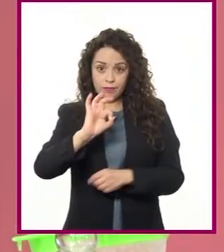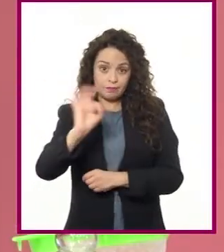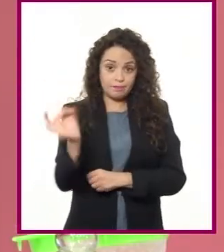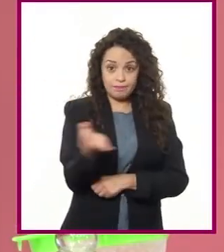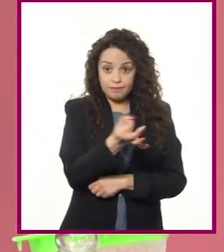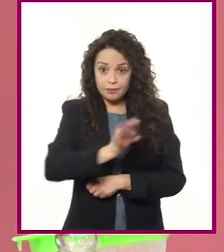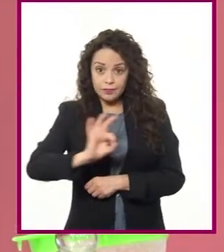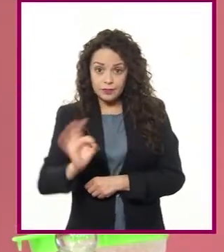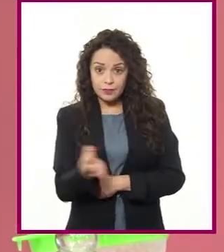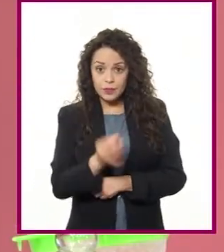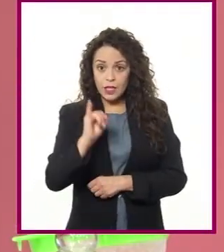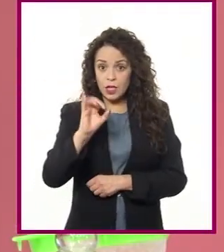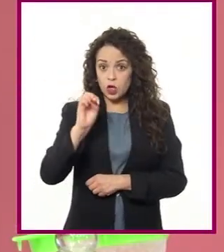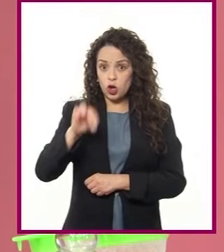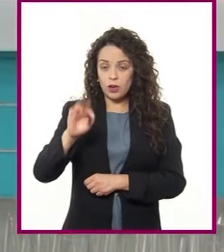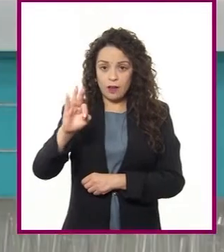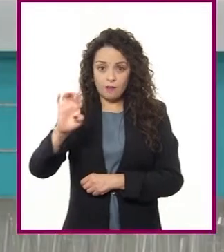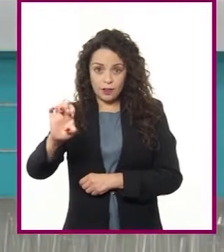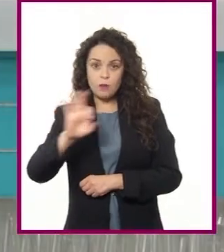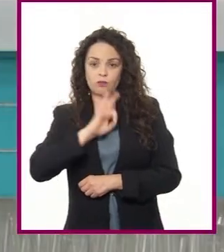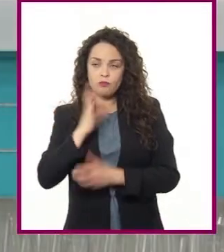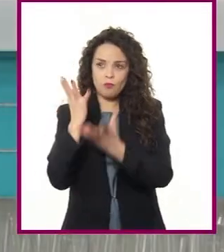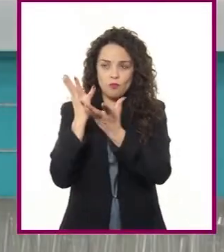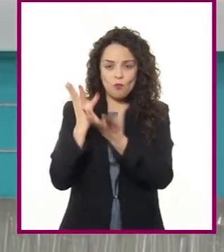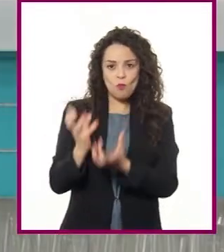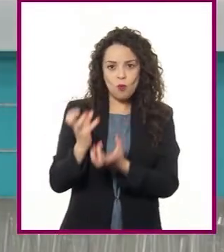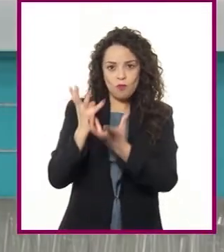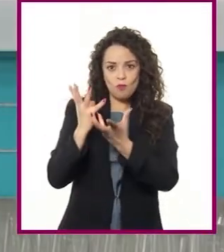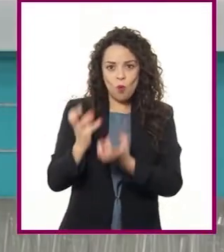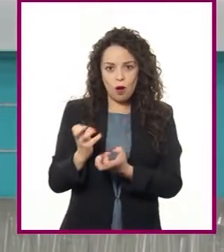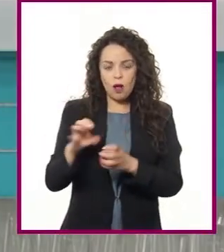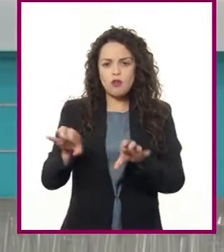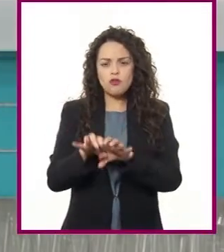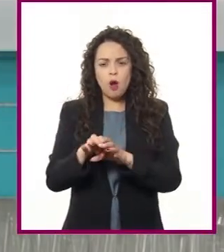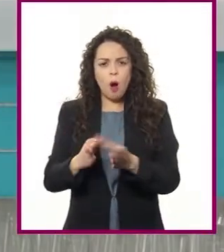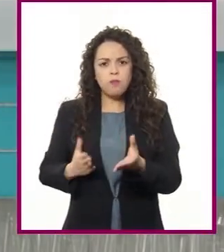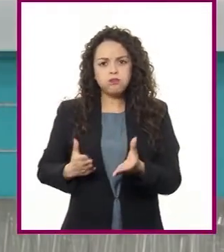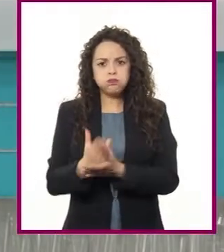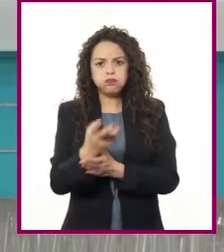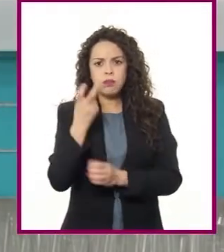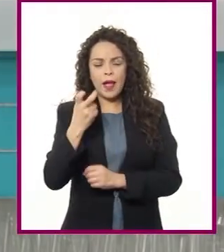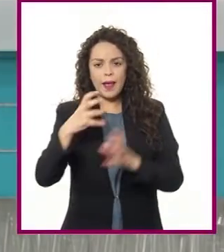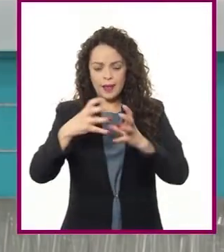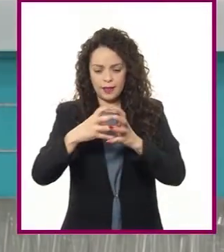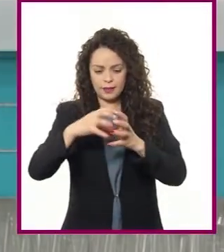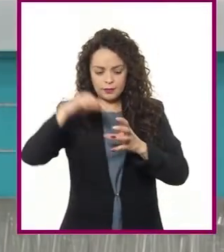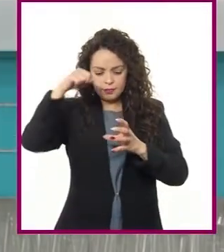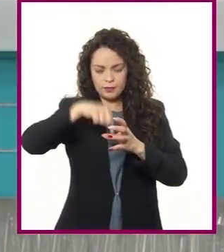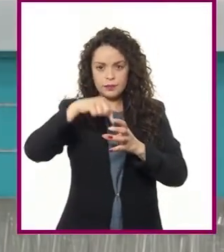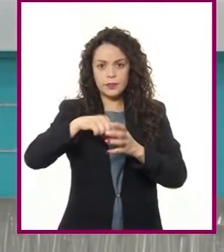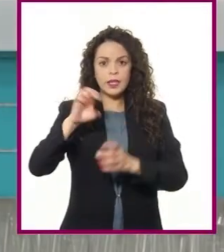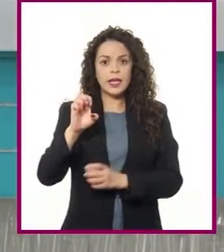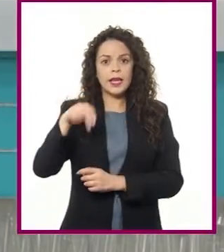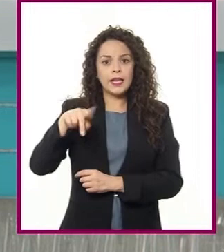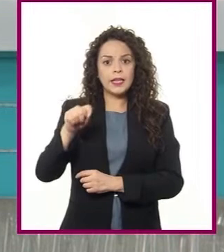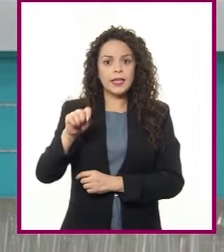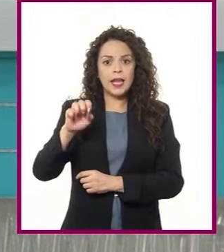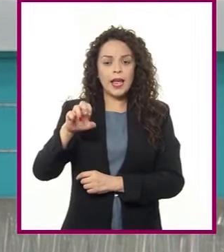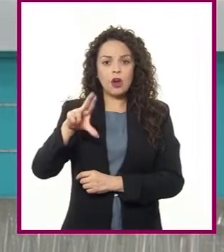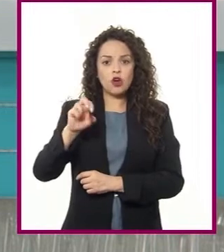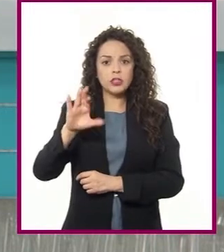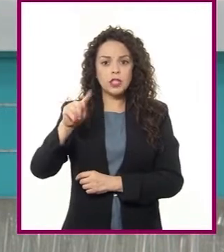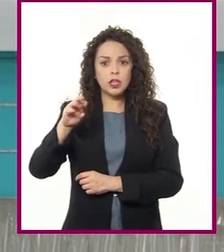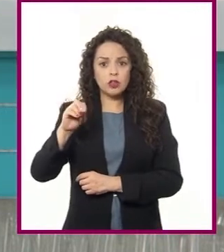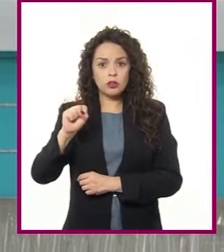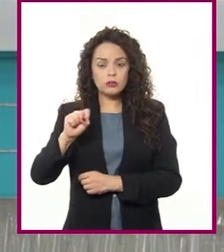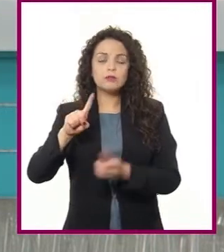iones férricos pueden ser absorbidos. Para atravesar la membrana de estas células llamadas enterocitos, requieren pasar del